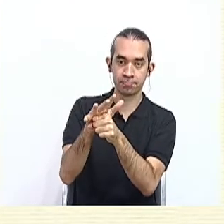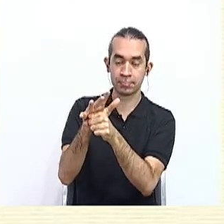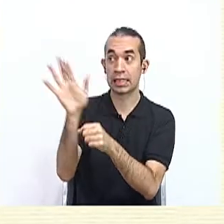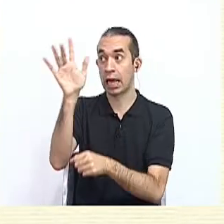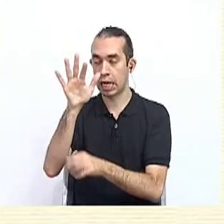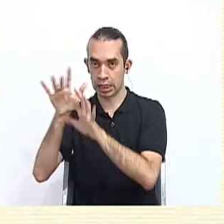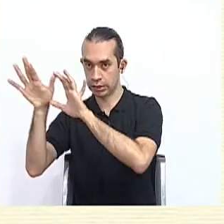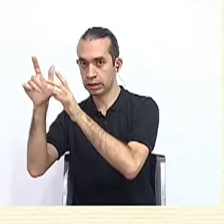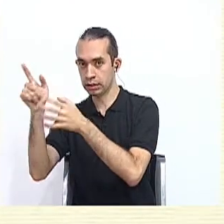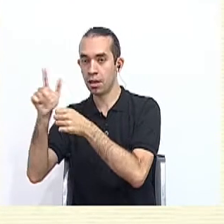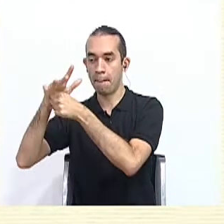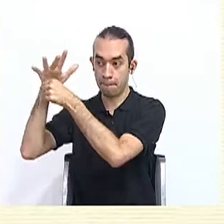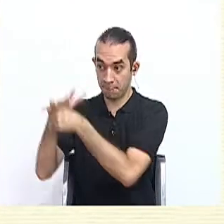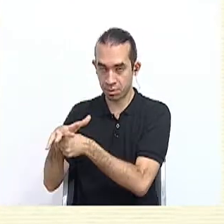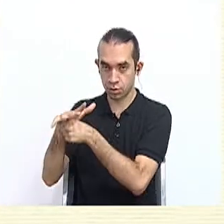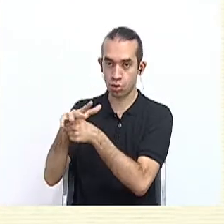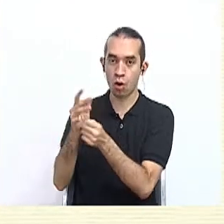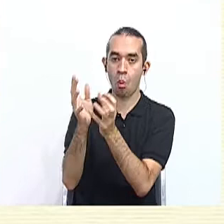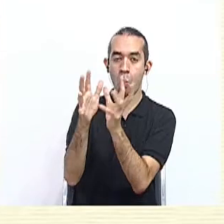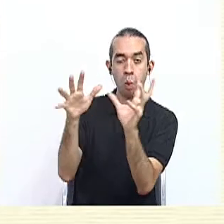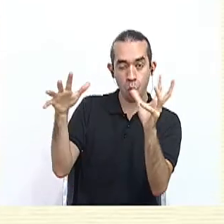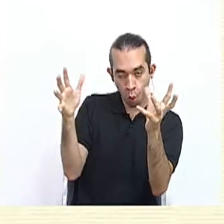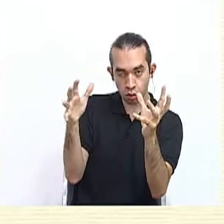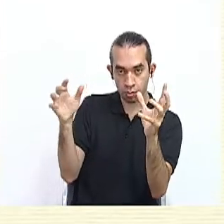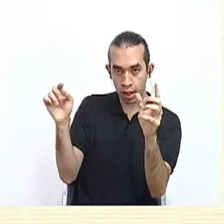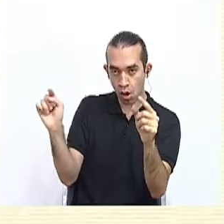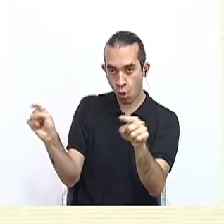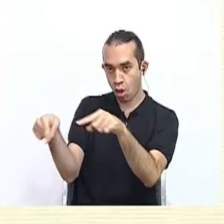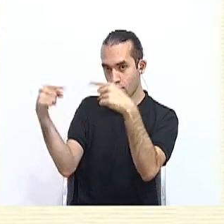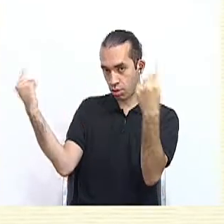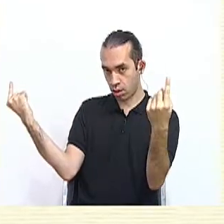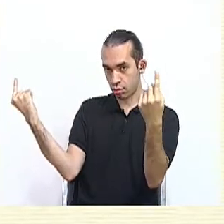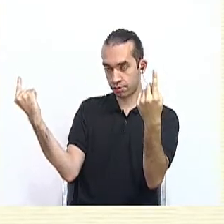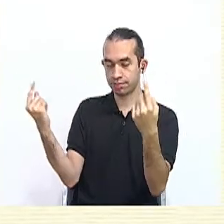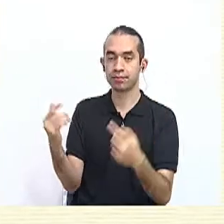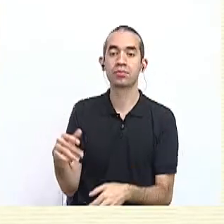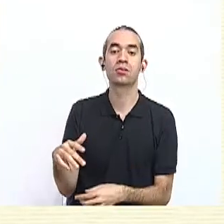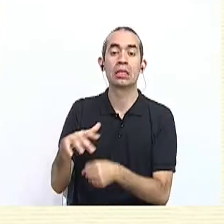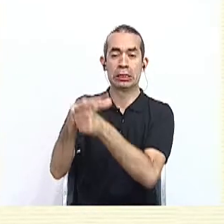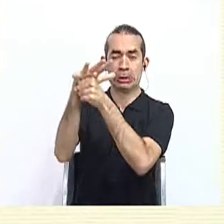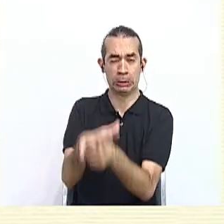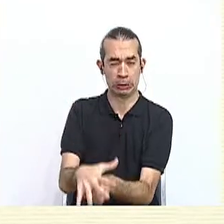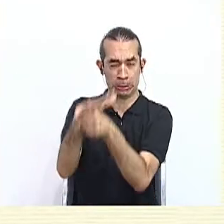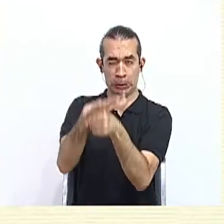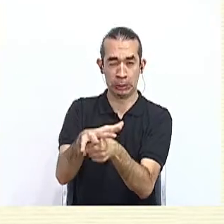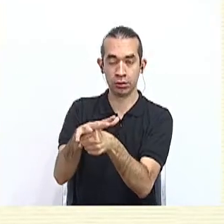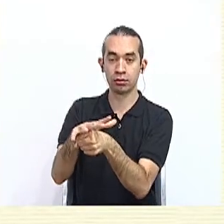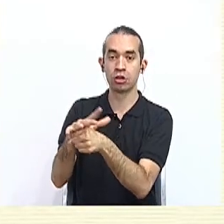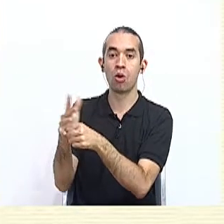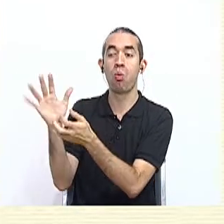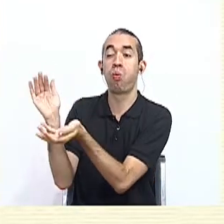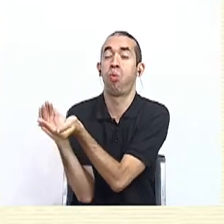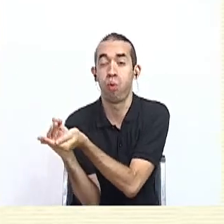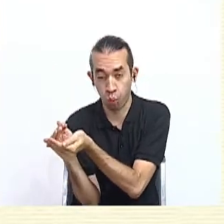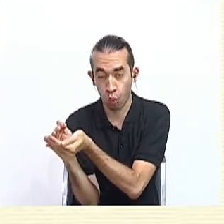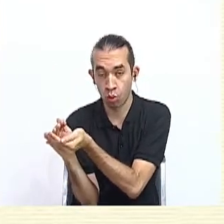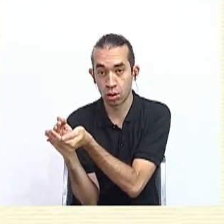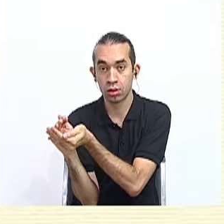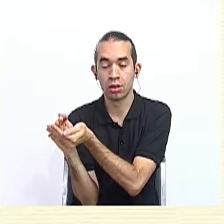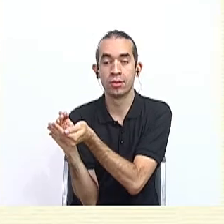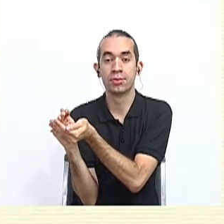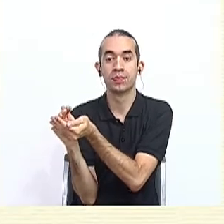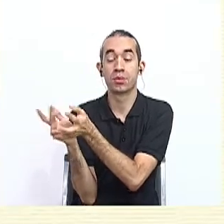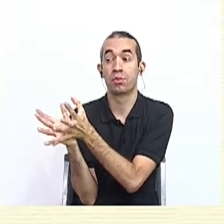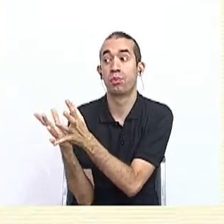la presión y el volumen son inversamente proporcionales. Vemos ahí que a mayor presión, menor volumen. Y a